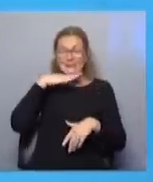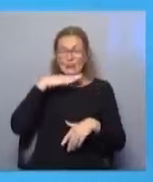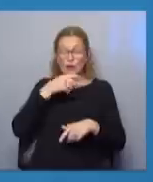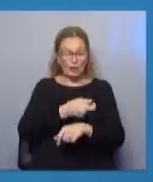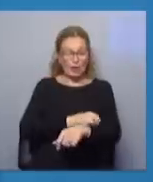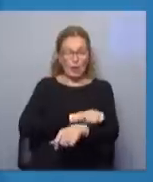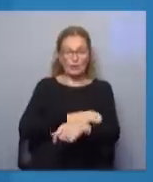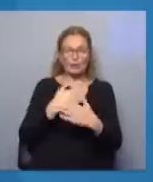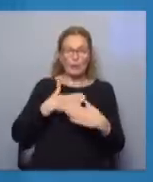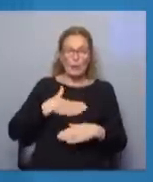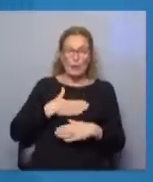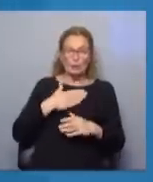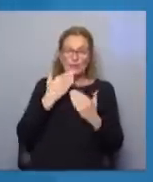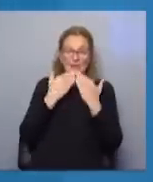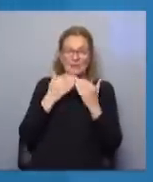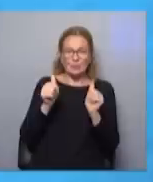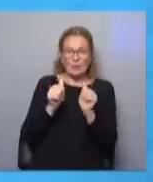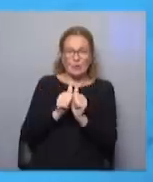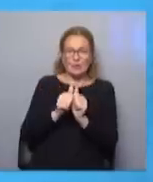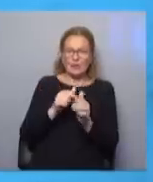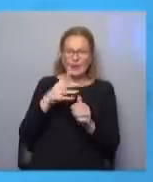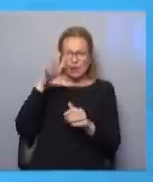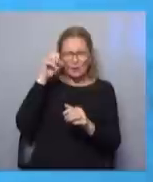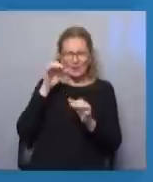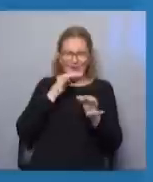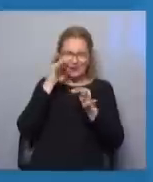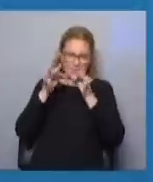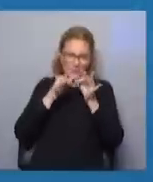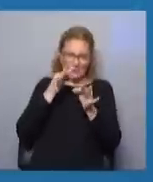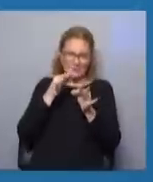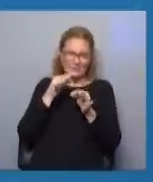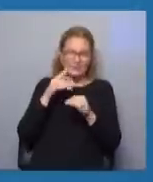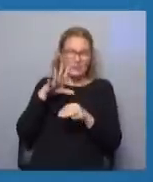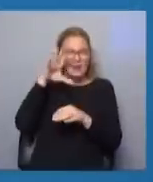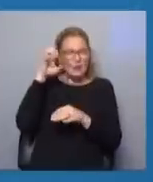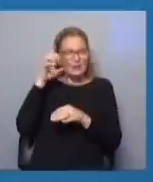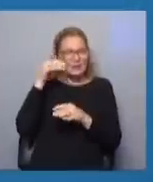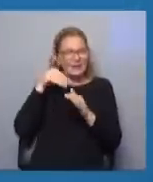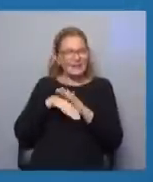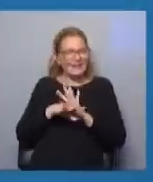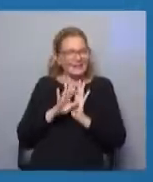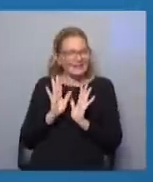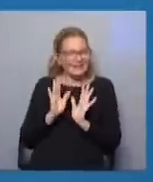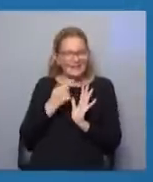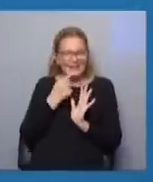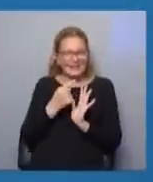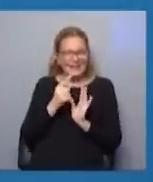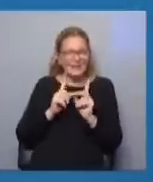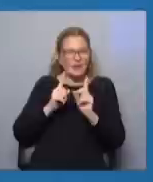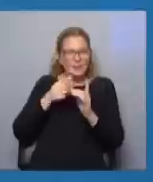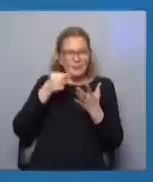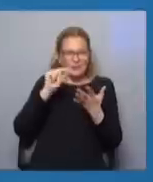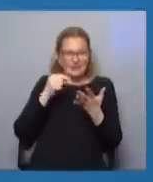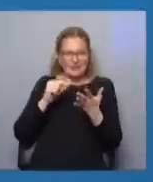muy bien ese discurso sexy me acordaba del momento no me acordaba del contenido ni de algunos